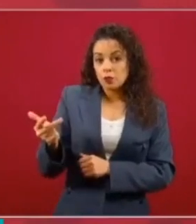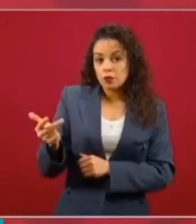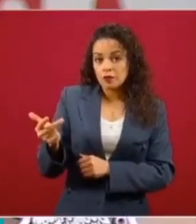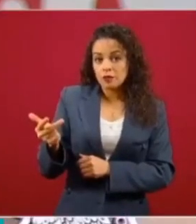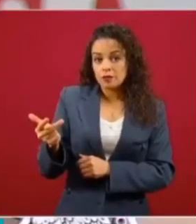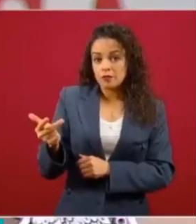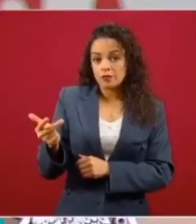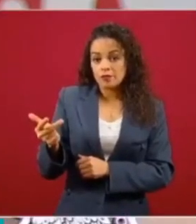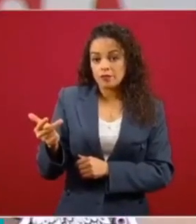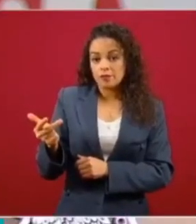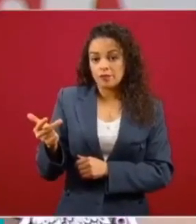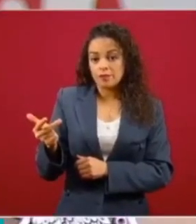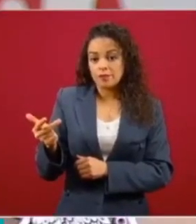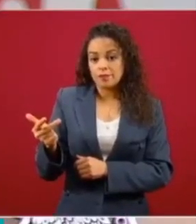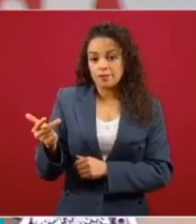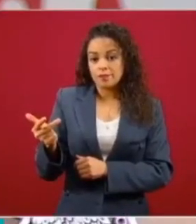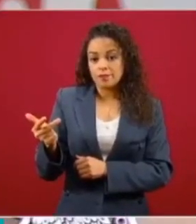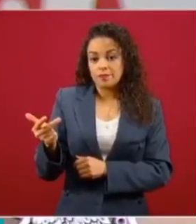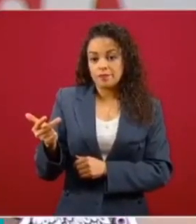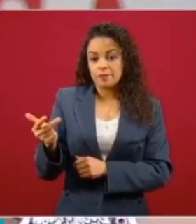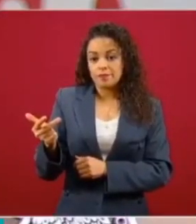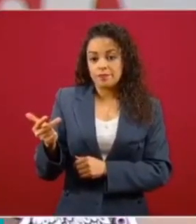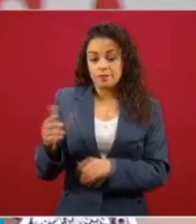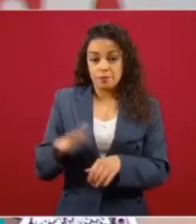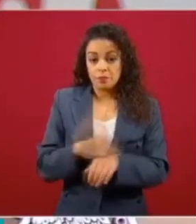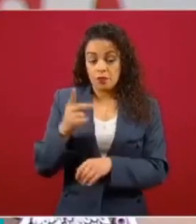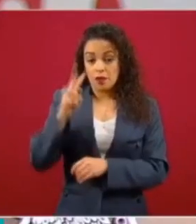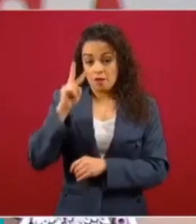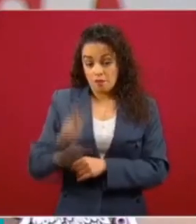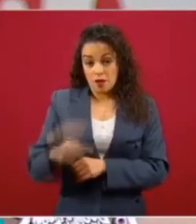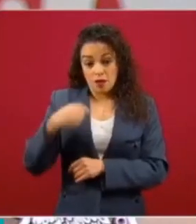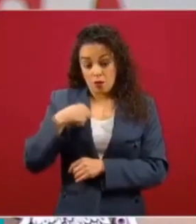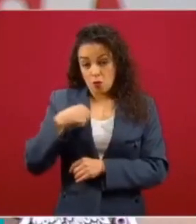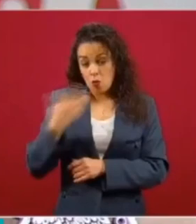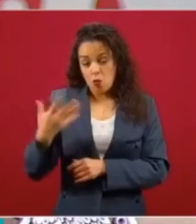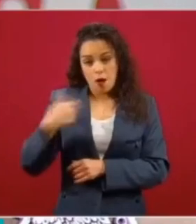porque fue muy difícil para mí estudiar.